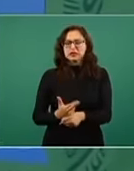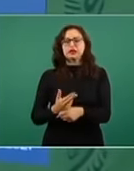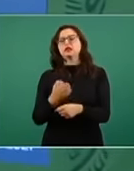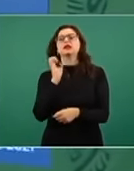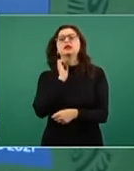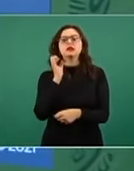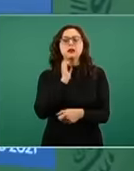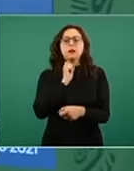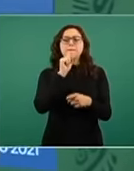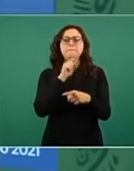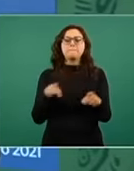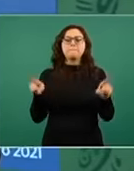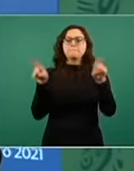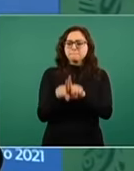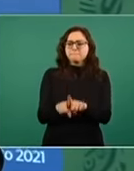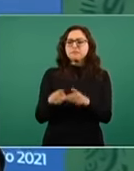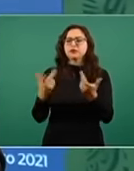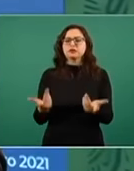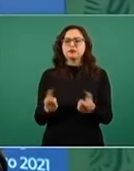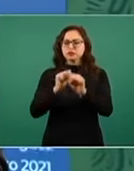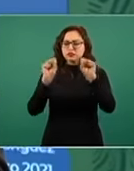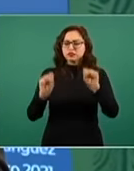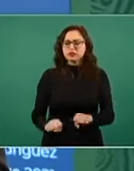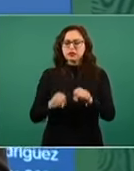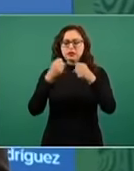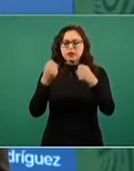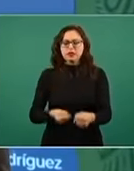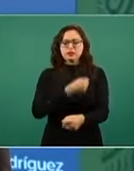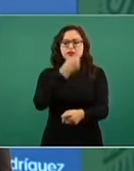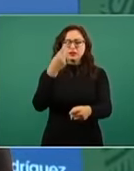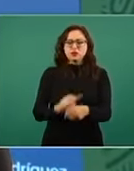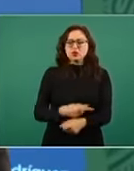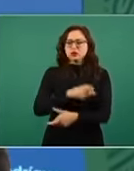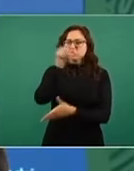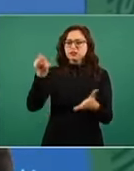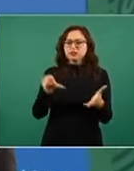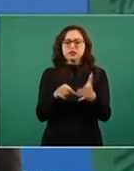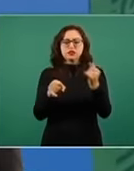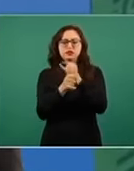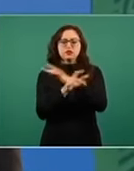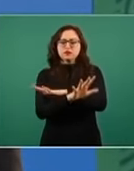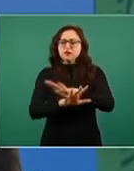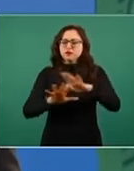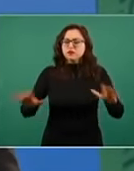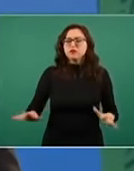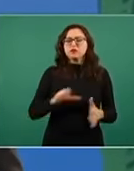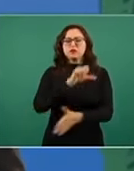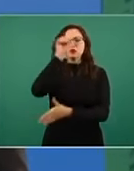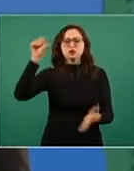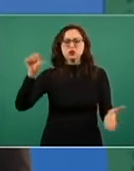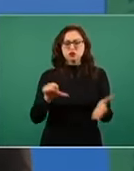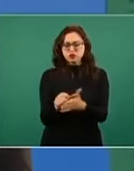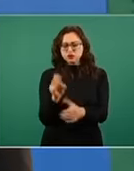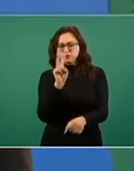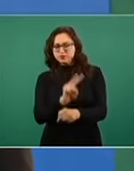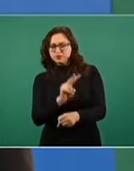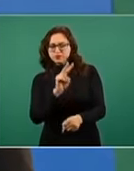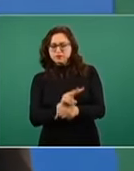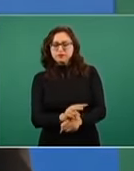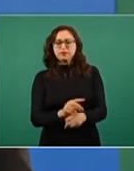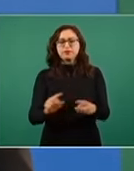Seguridad Pública, del Centro de Información, del Centro de Inteligencia, de la Plataforma